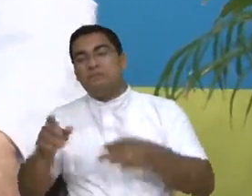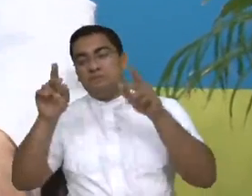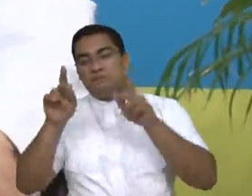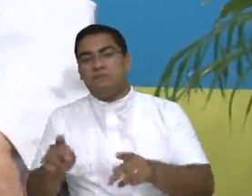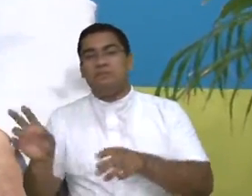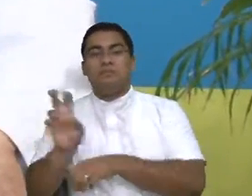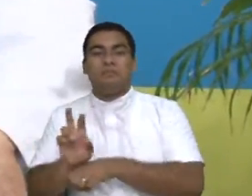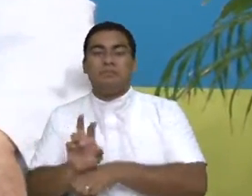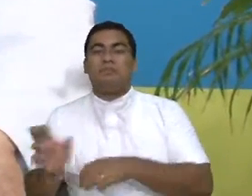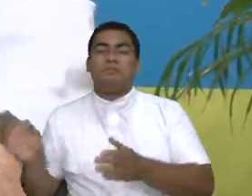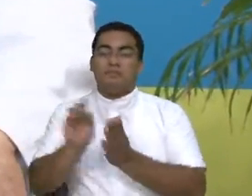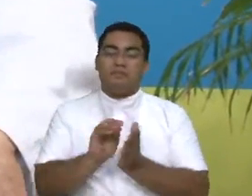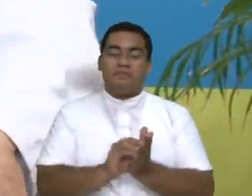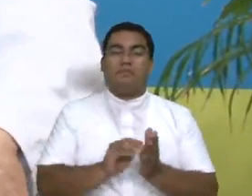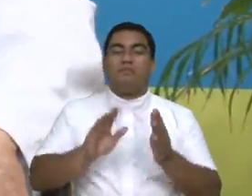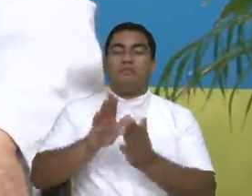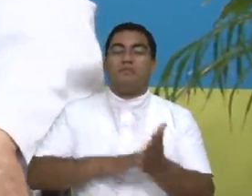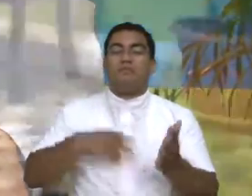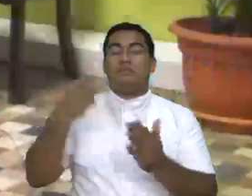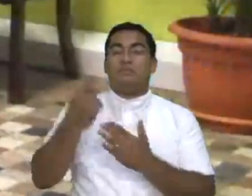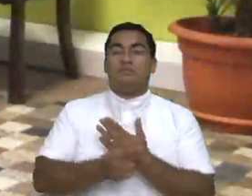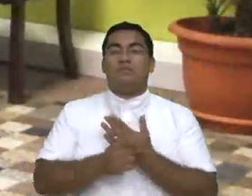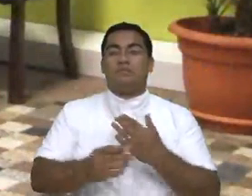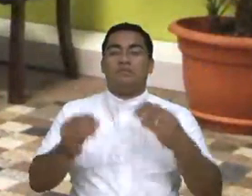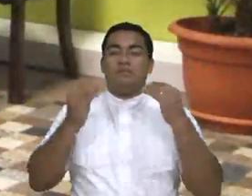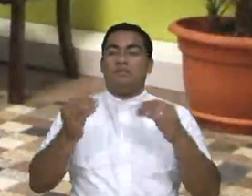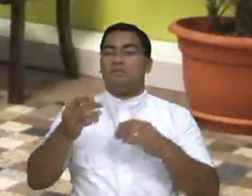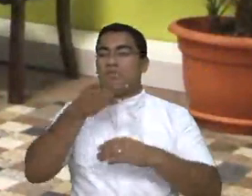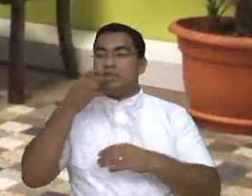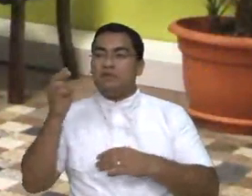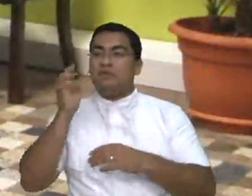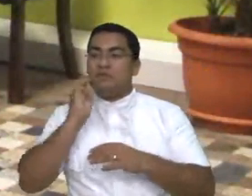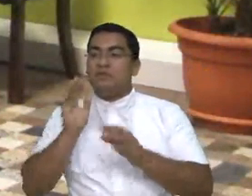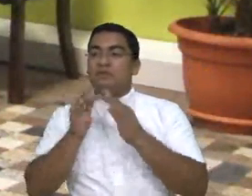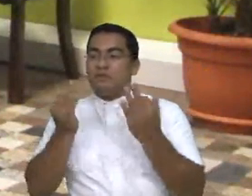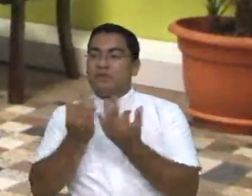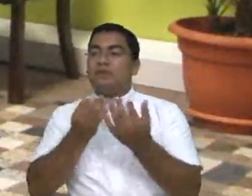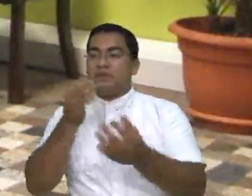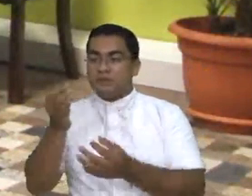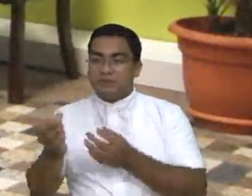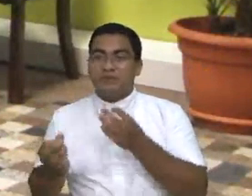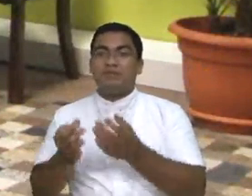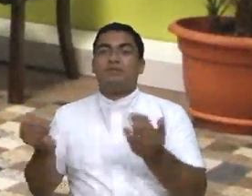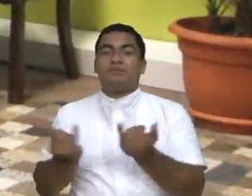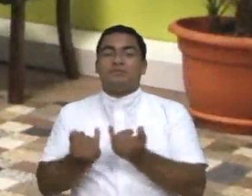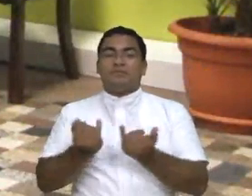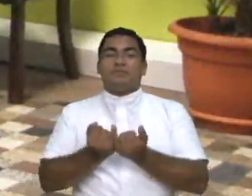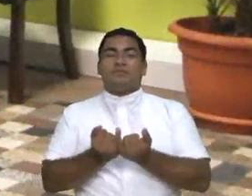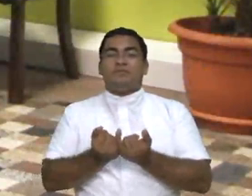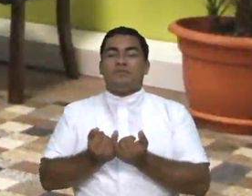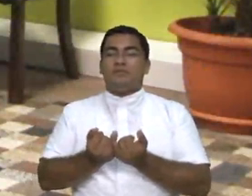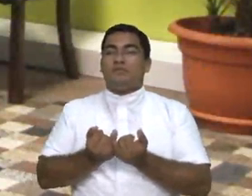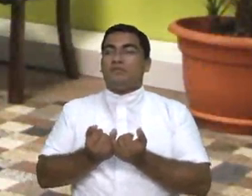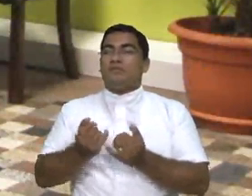expediente clínico y se incluye en el programa. Se le da educación a los padres también. Eso, ¿verdad? Es importante. Sí. En ese sentido, en ese